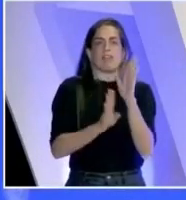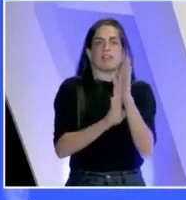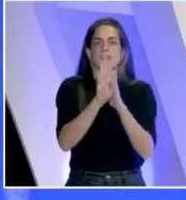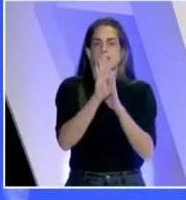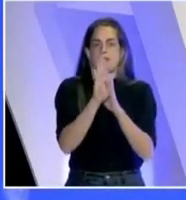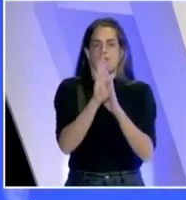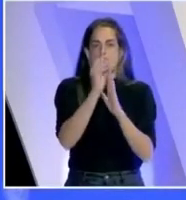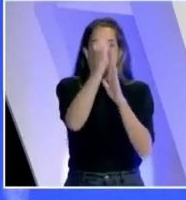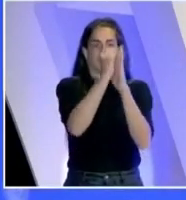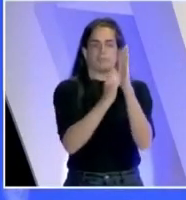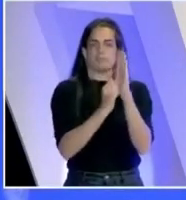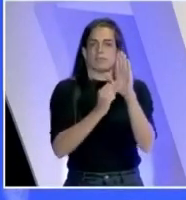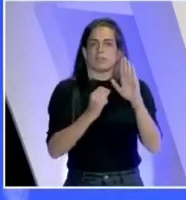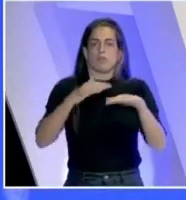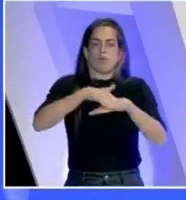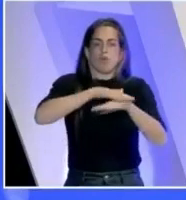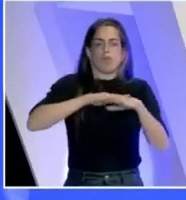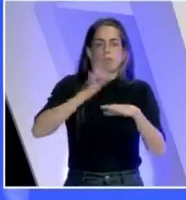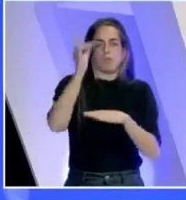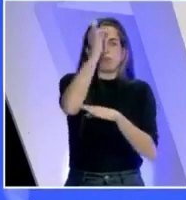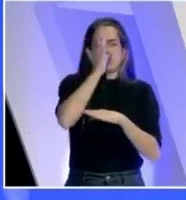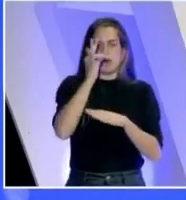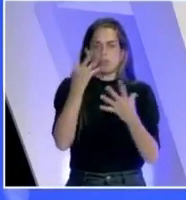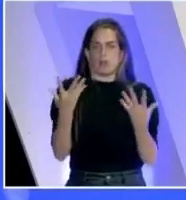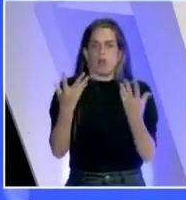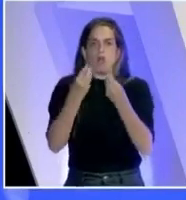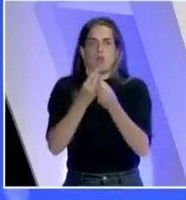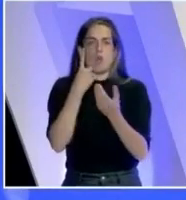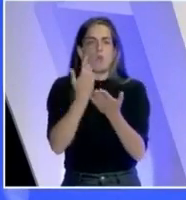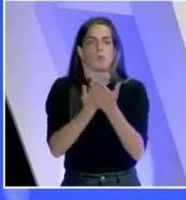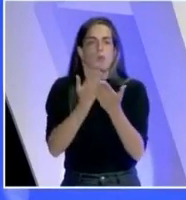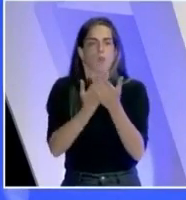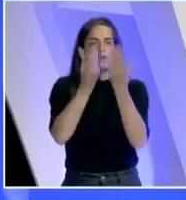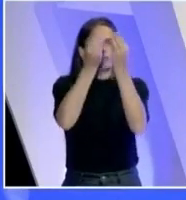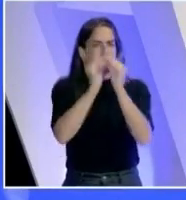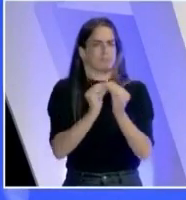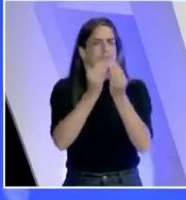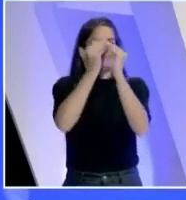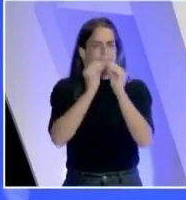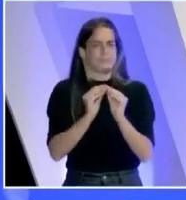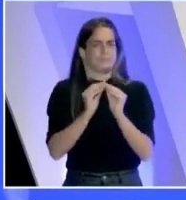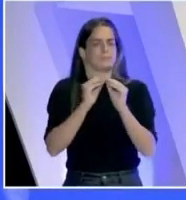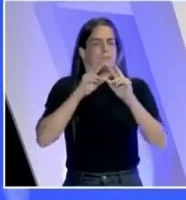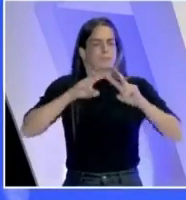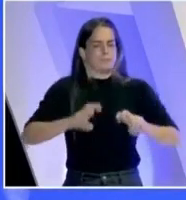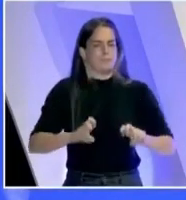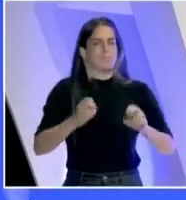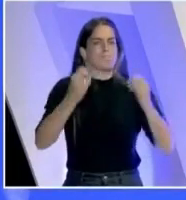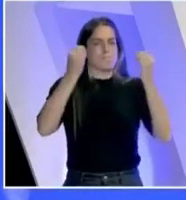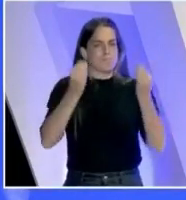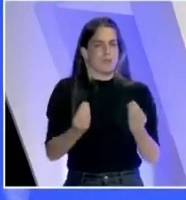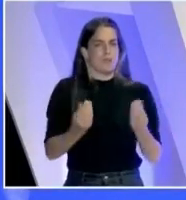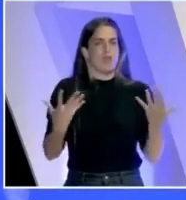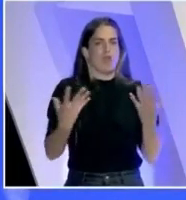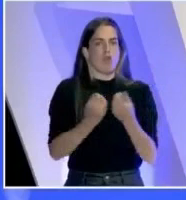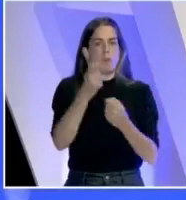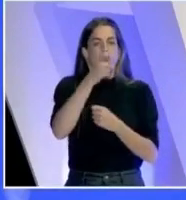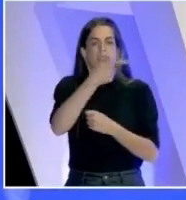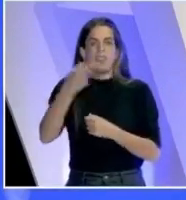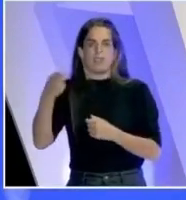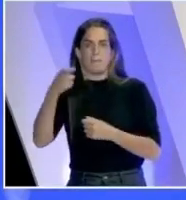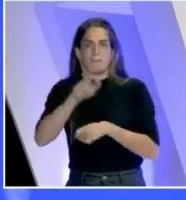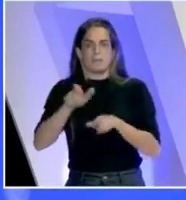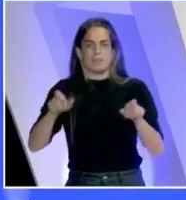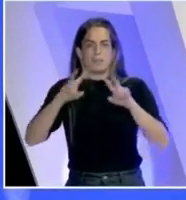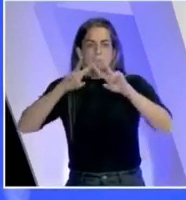serie de fundamentos teóricos, de propuestas elaboradas por la Oficina Nacional de Prospectiva, con un centenar de investigadores e